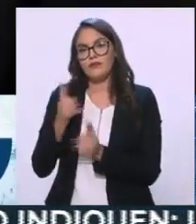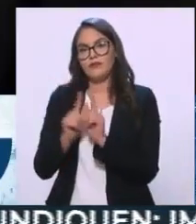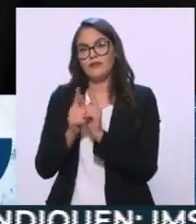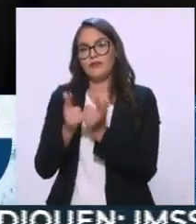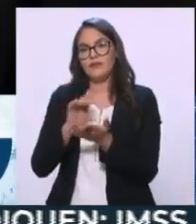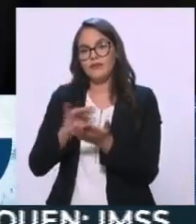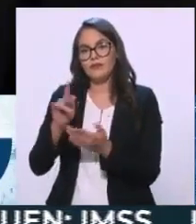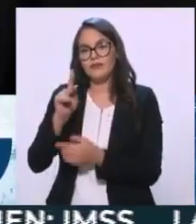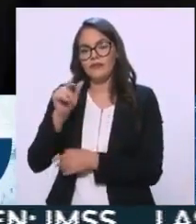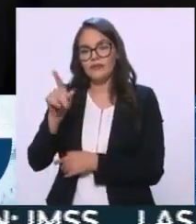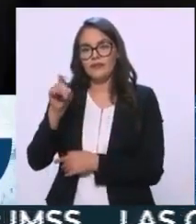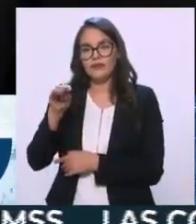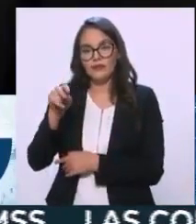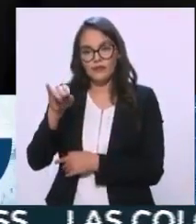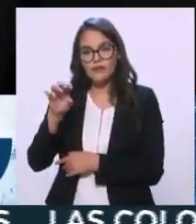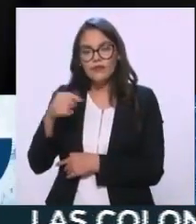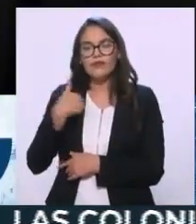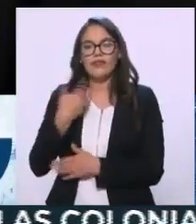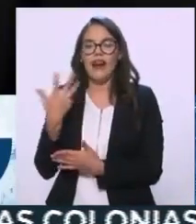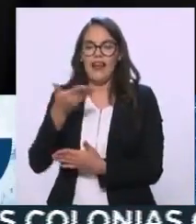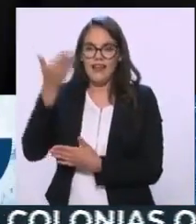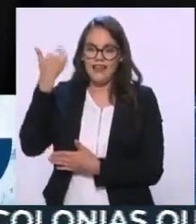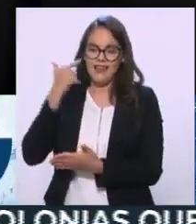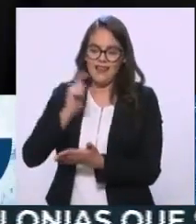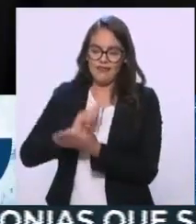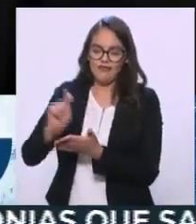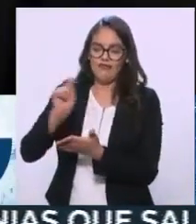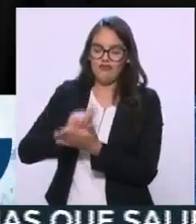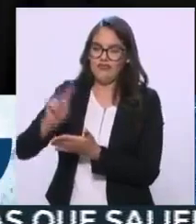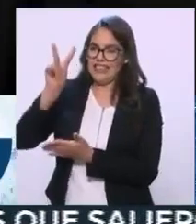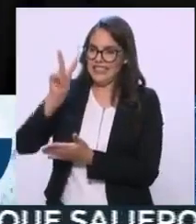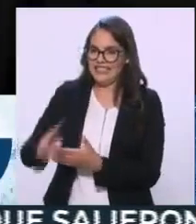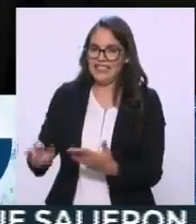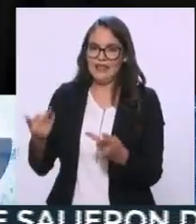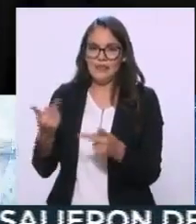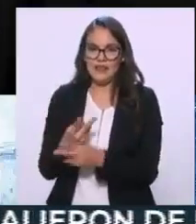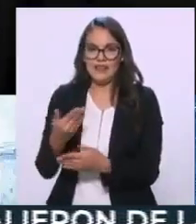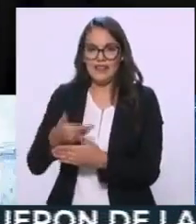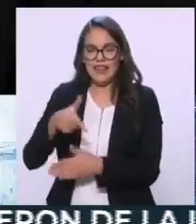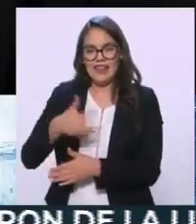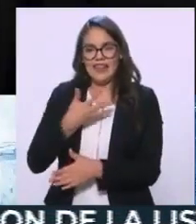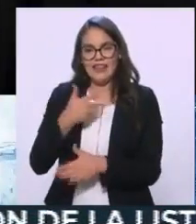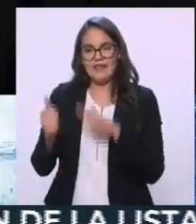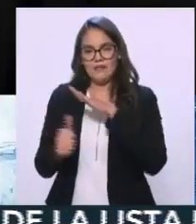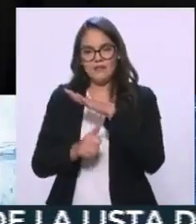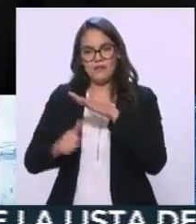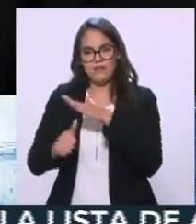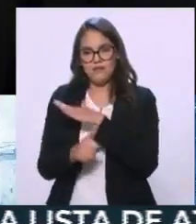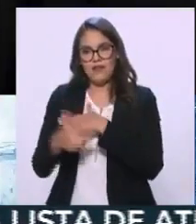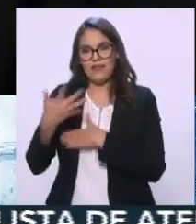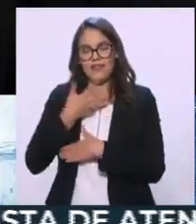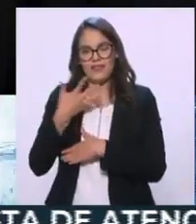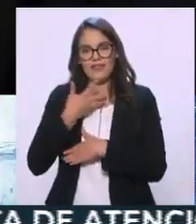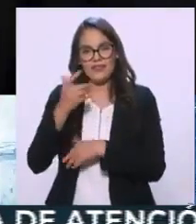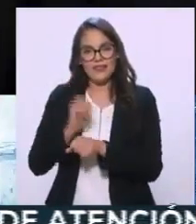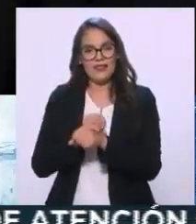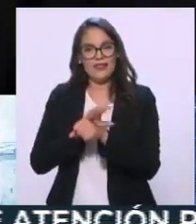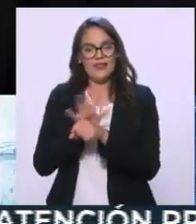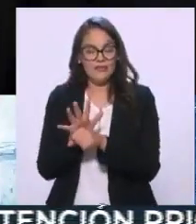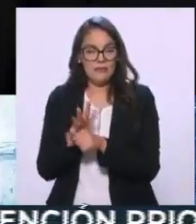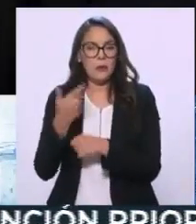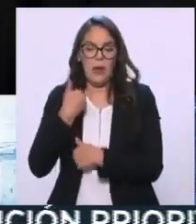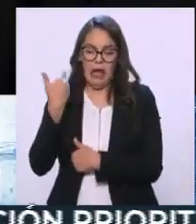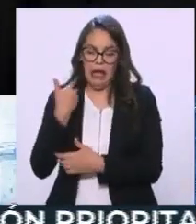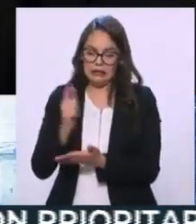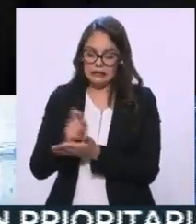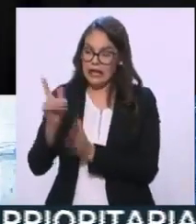Pandemonium, que lo escribí día a día, en tiempo real, durante el confinamiento aquí en Madrid. En primer lugar, es verdad que